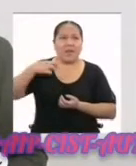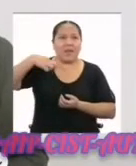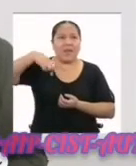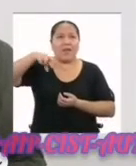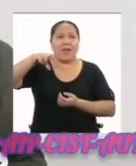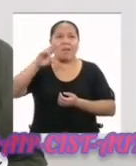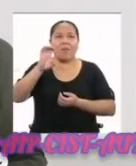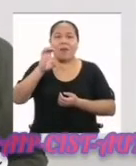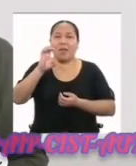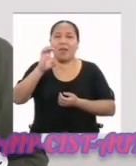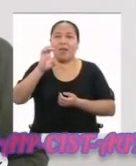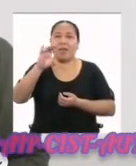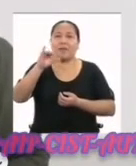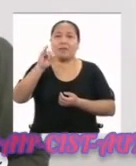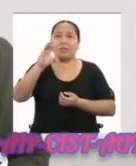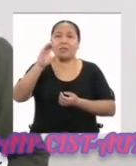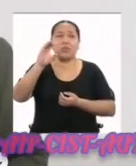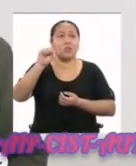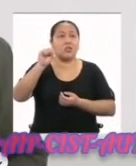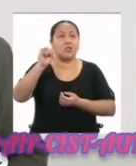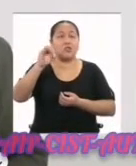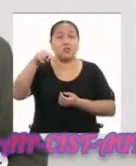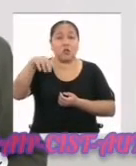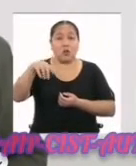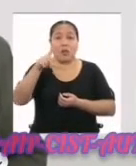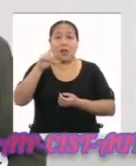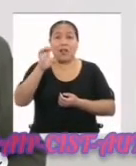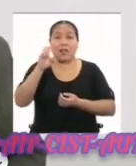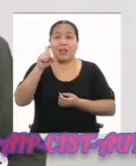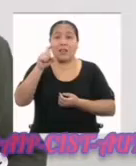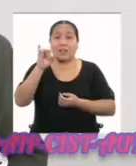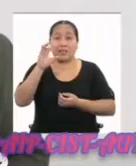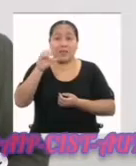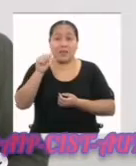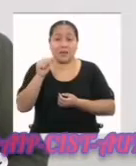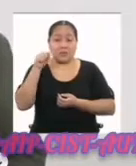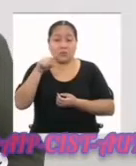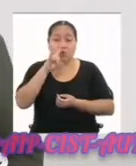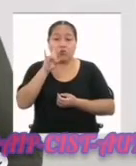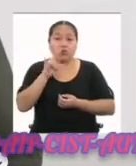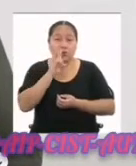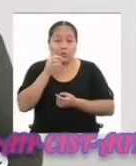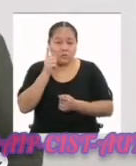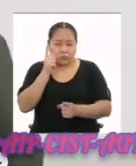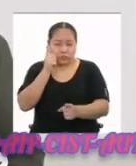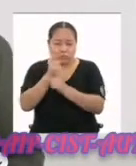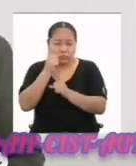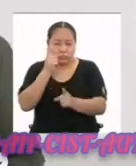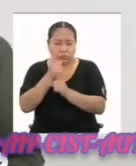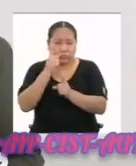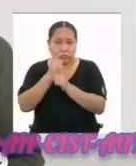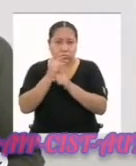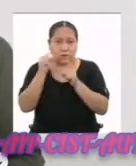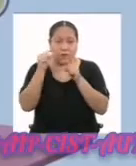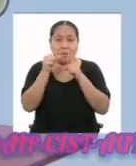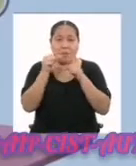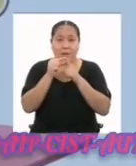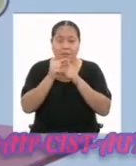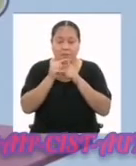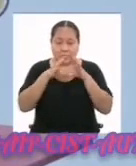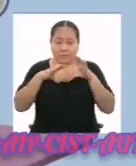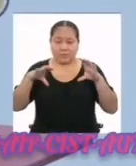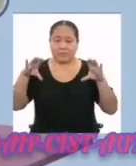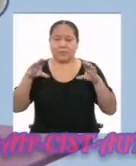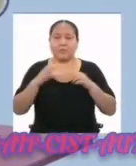Precisión léxica. Esto es cuando usamos de manera precisa las palabras en un contexto dado. A